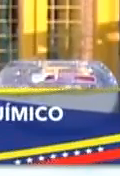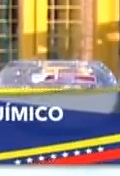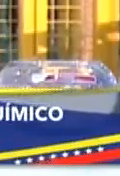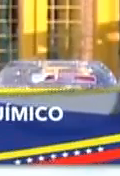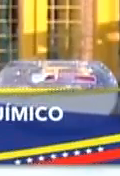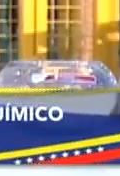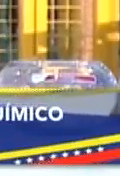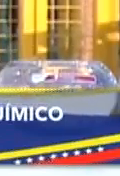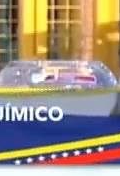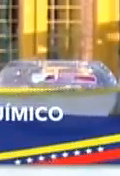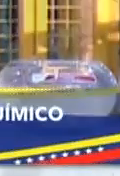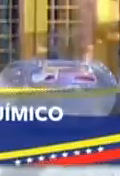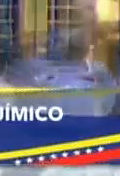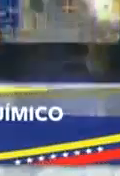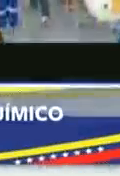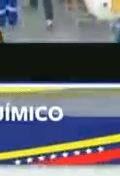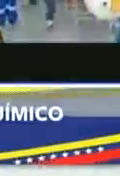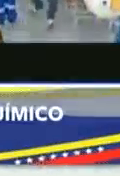he recorrido.